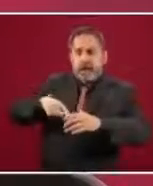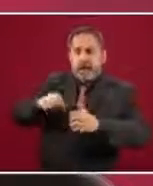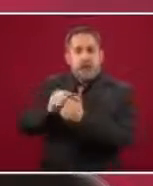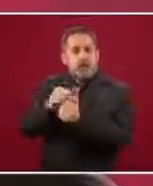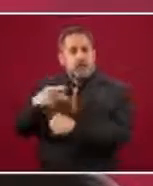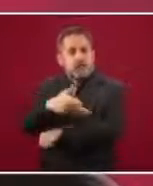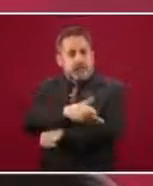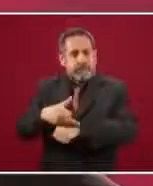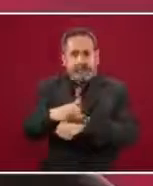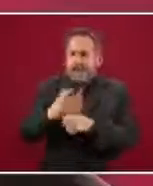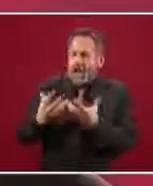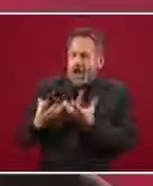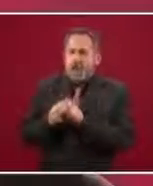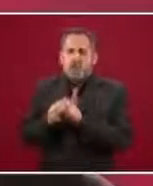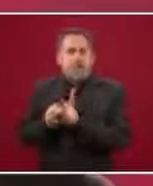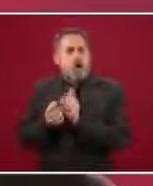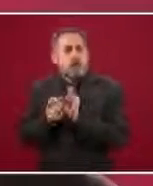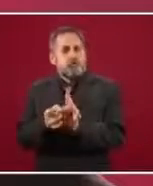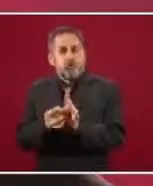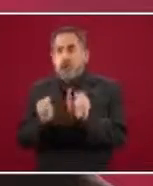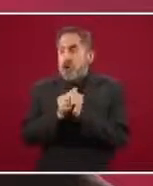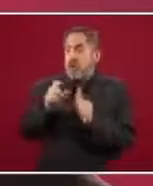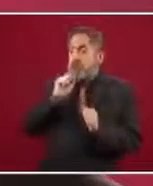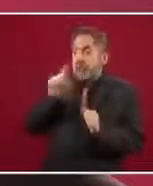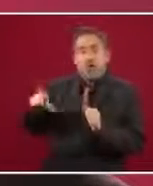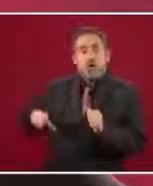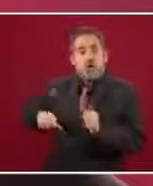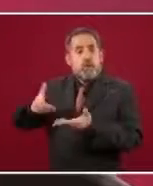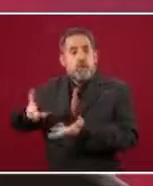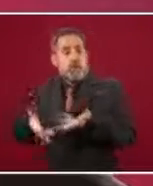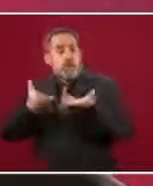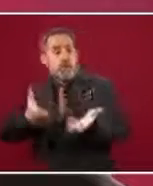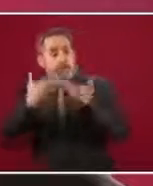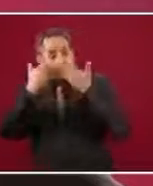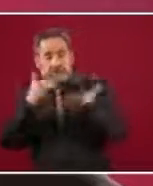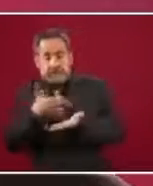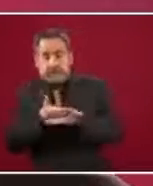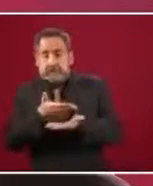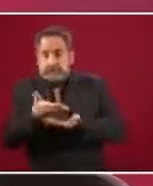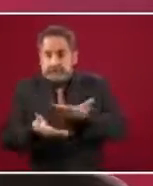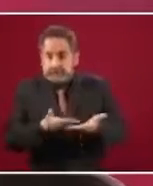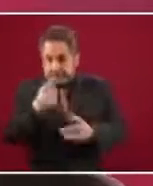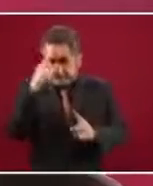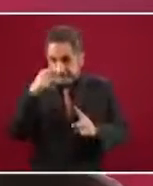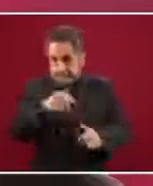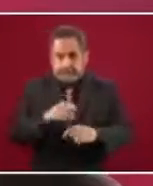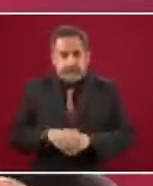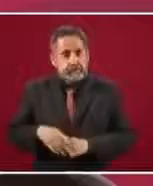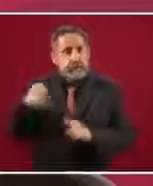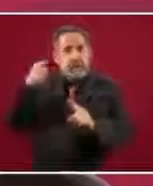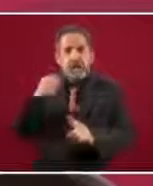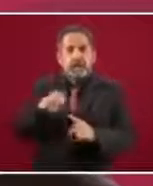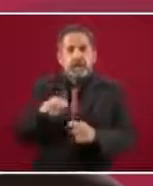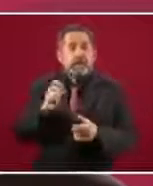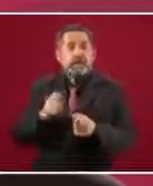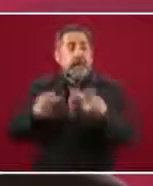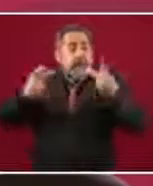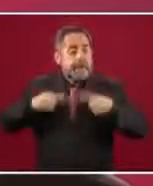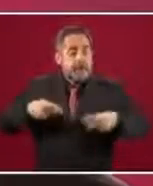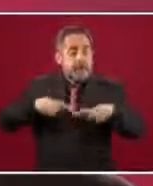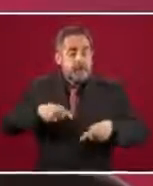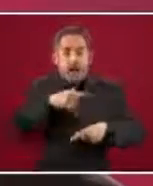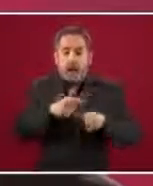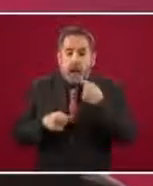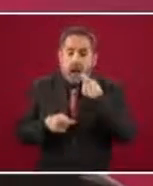familias, pero también con los servicios públicos del gobierno. La base de este enfoque es las personas